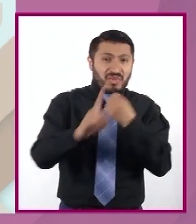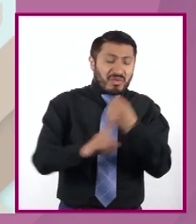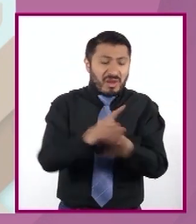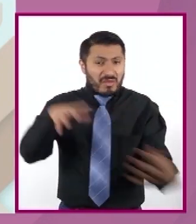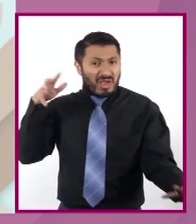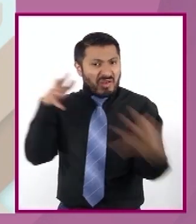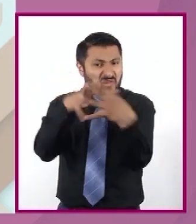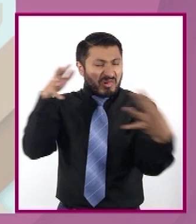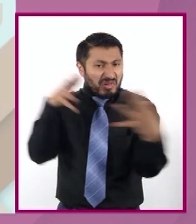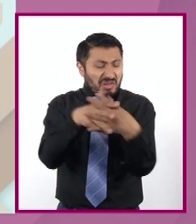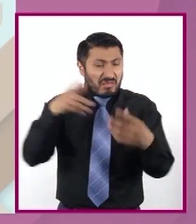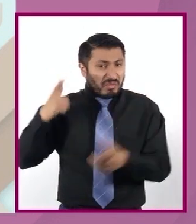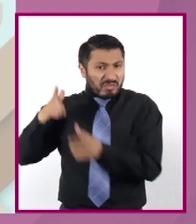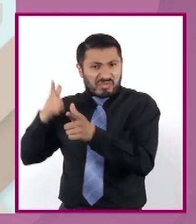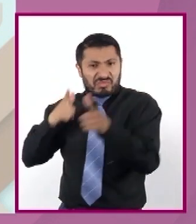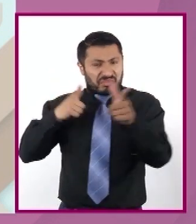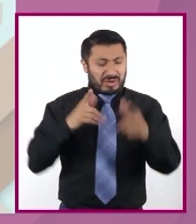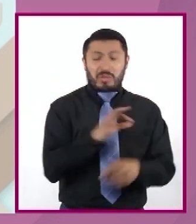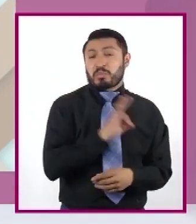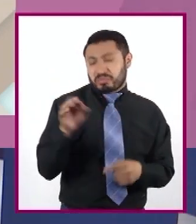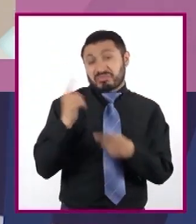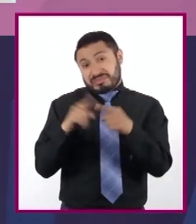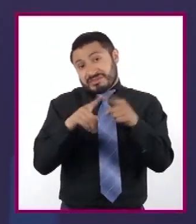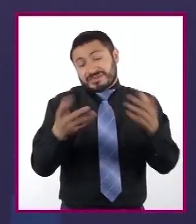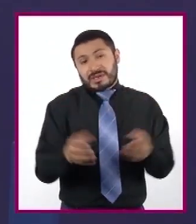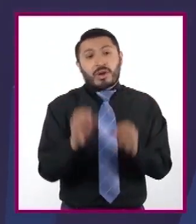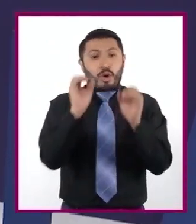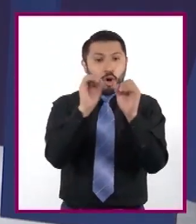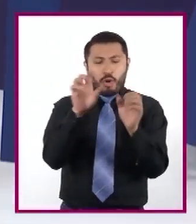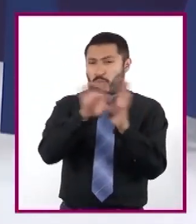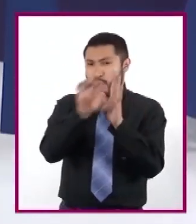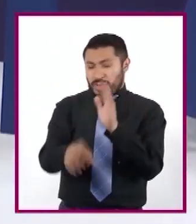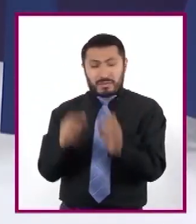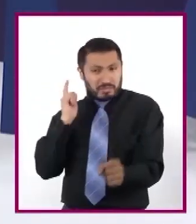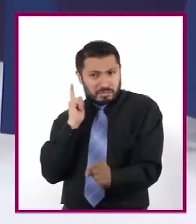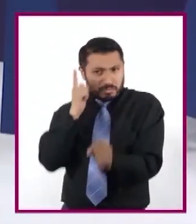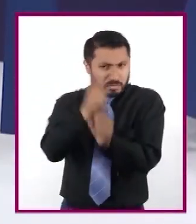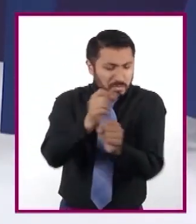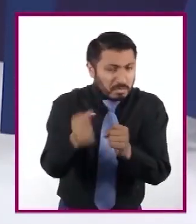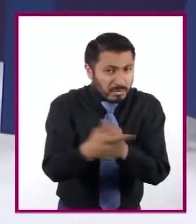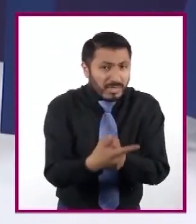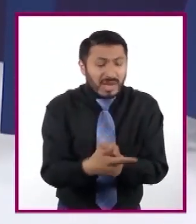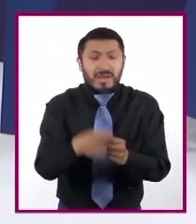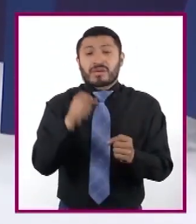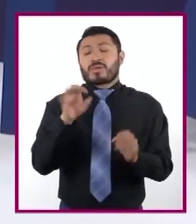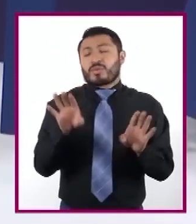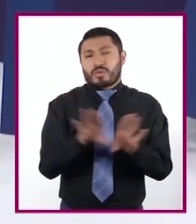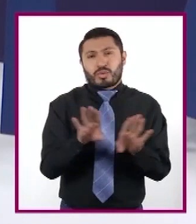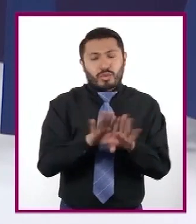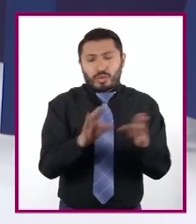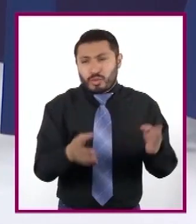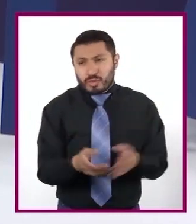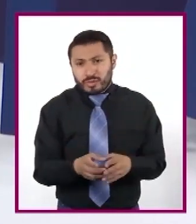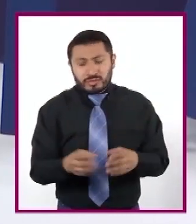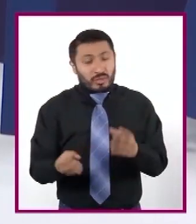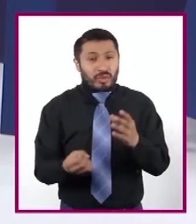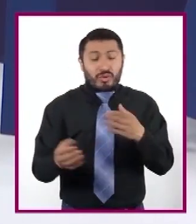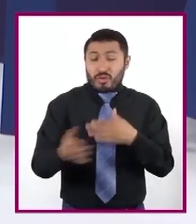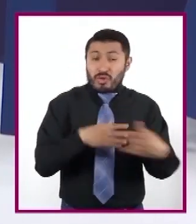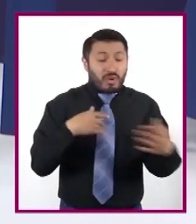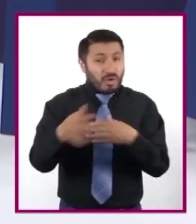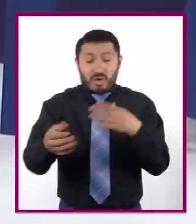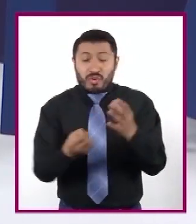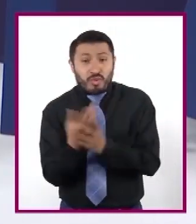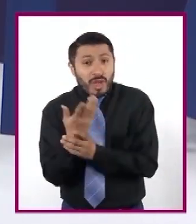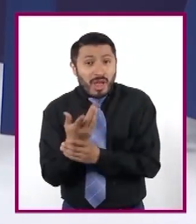enfrentamiento armado. Así es, o también el descubrimiento de algo, al cual se puede hacer referencia como innovación o